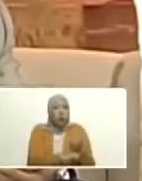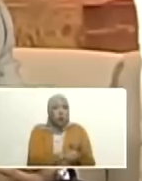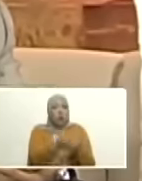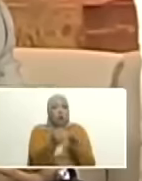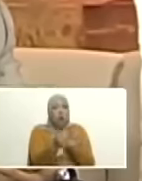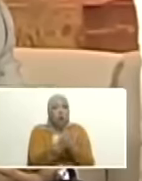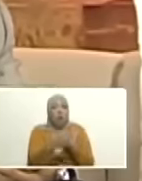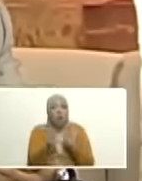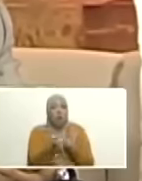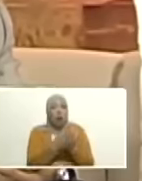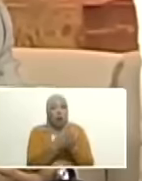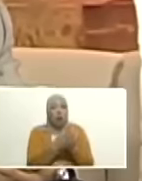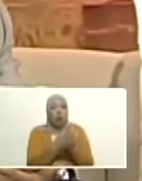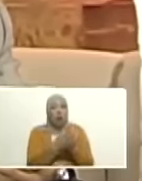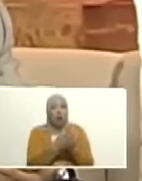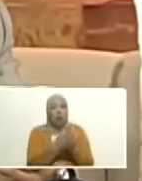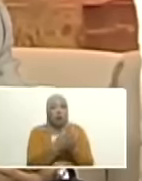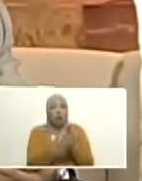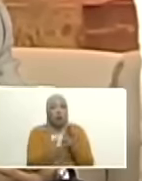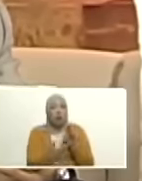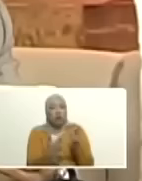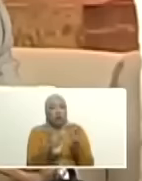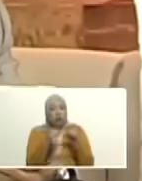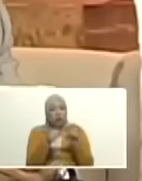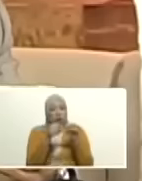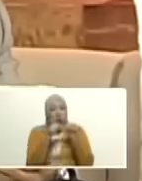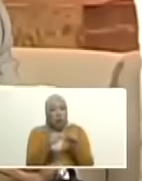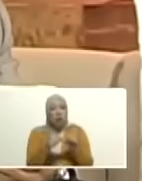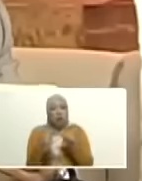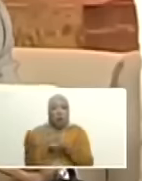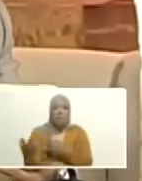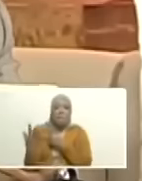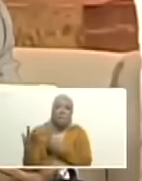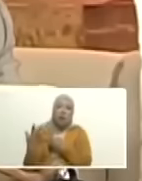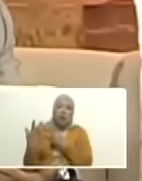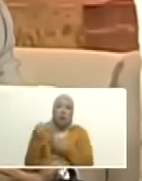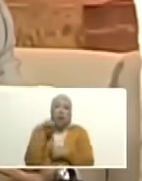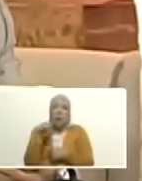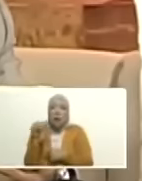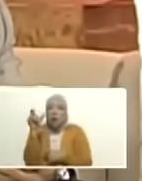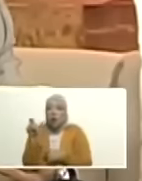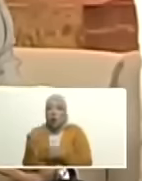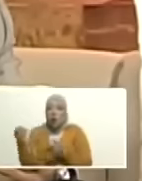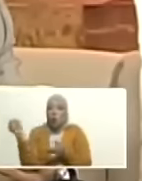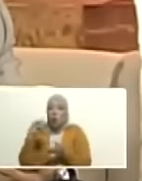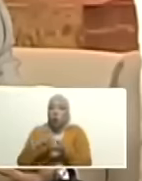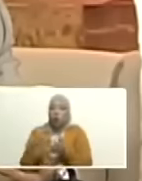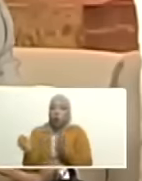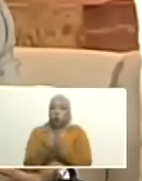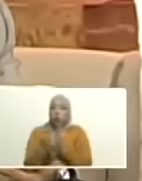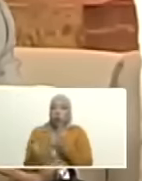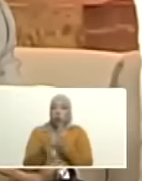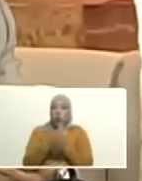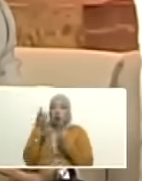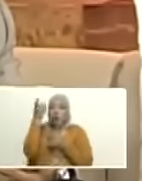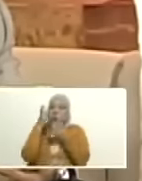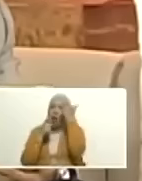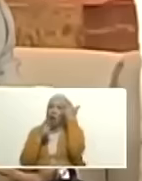Estado, amenazaban permanentemente con dar otro golpe de Estado. Y el comandante Hugo